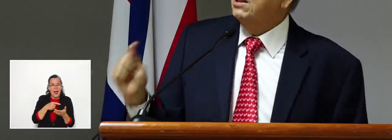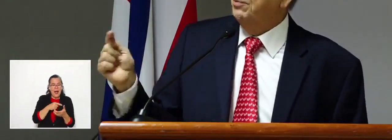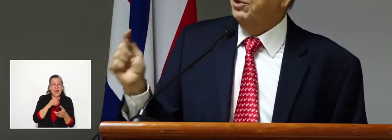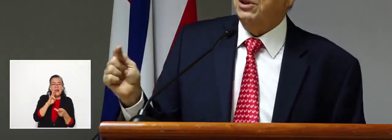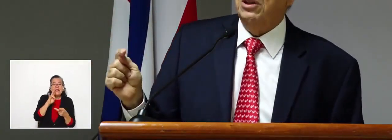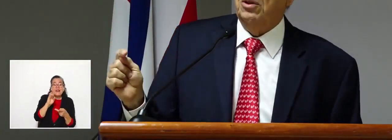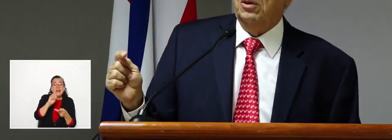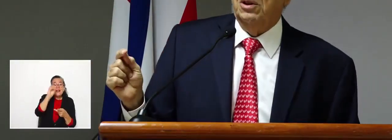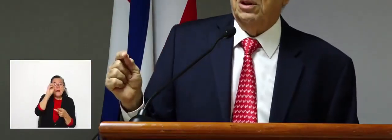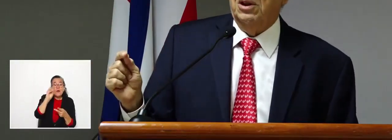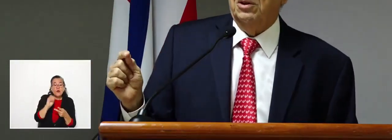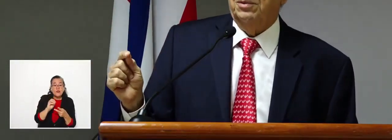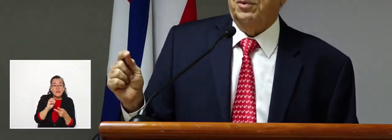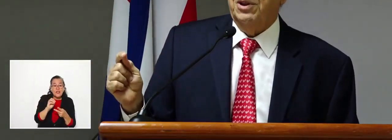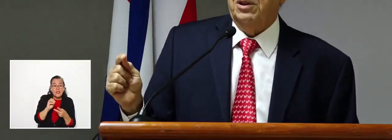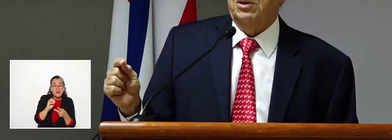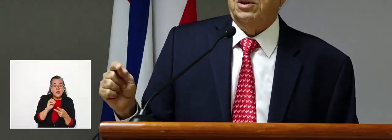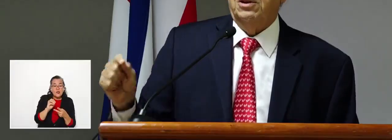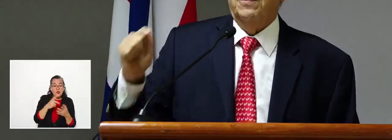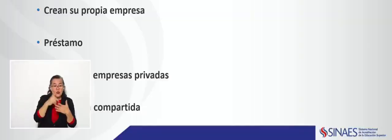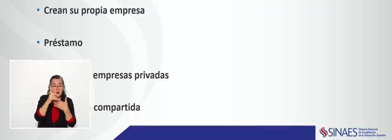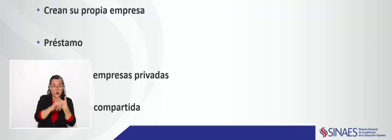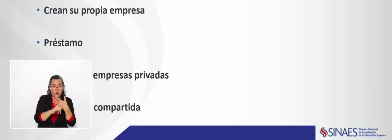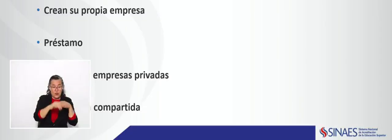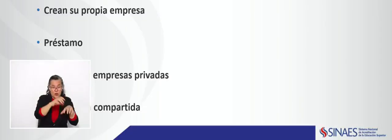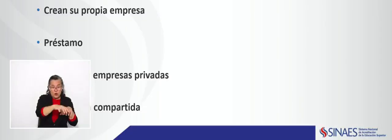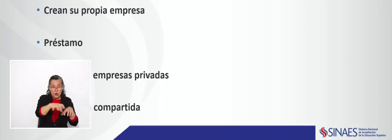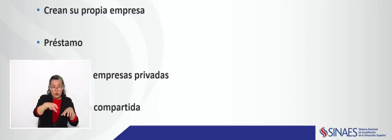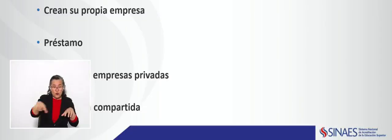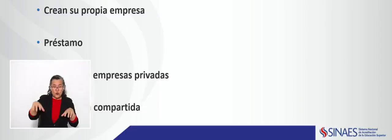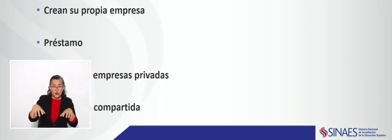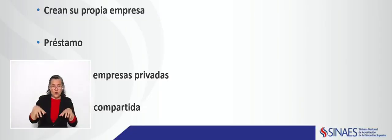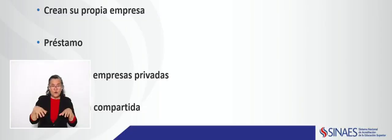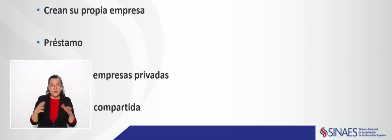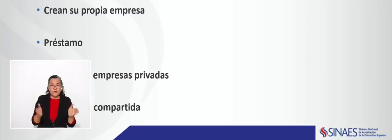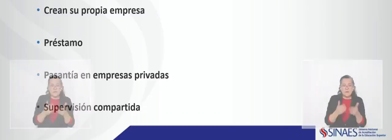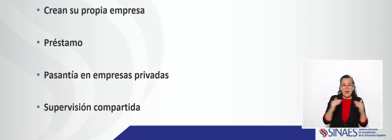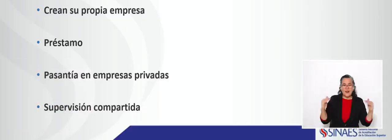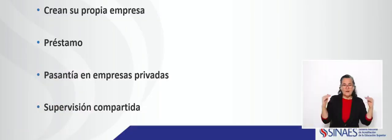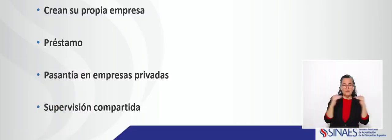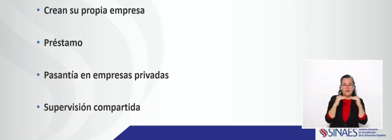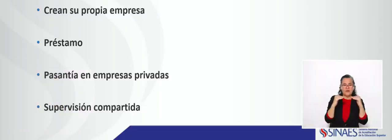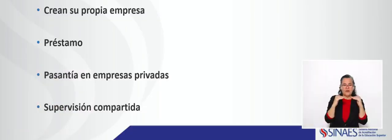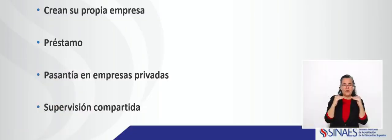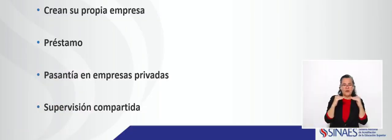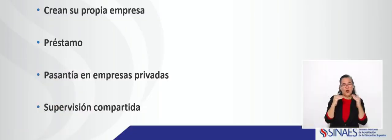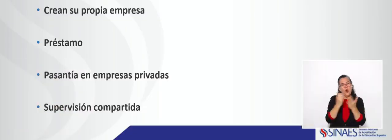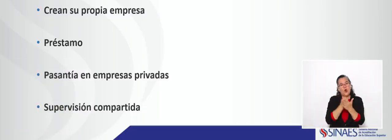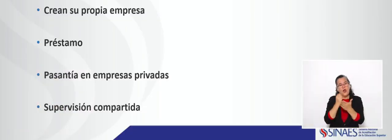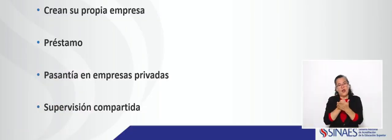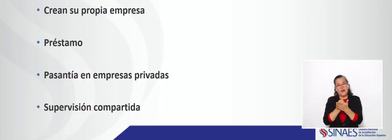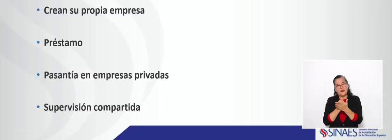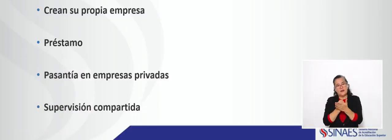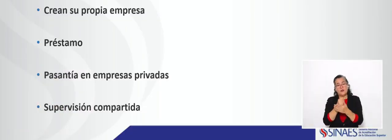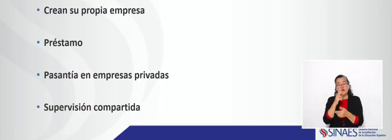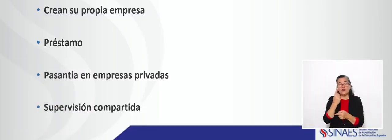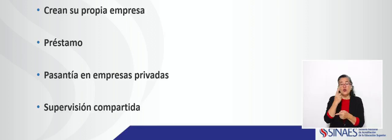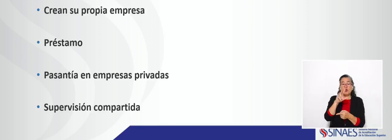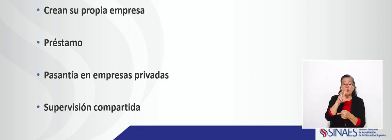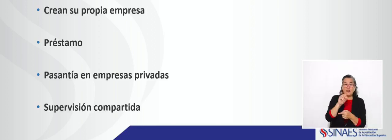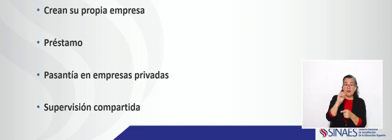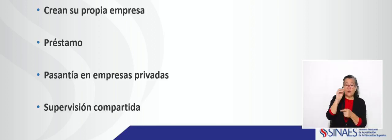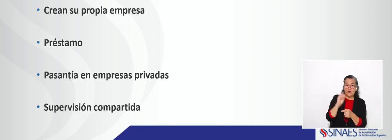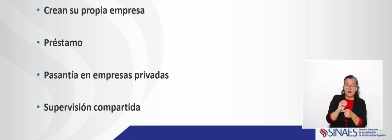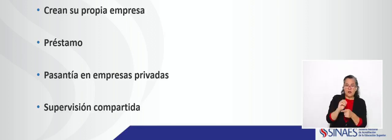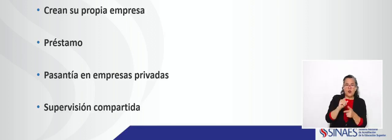70% de los proyectos salen tablas o ganan dinero, solo el 30%. Y